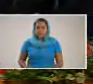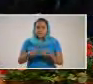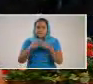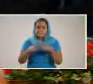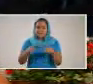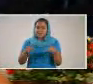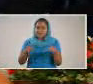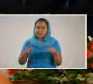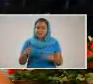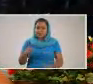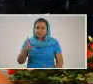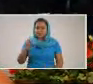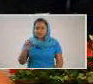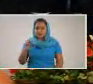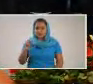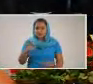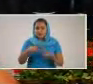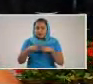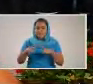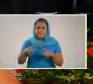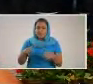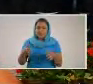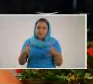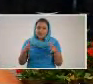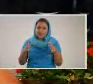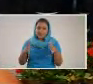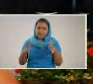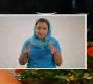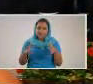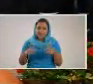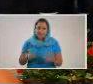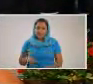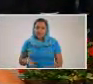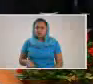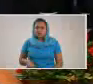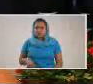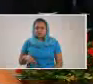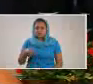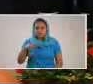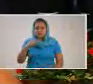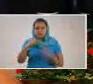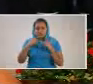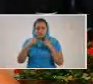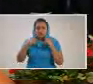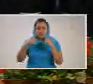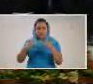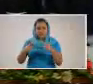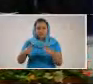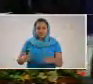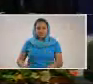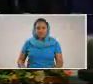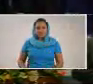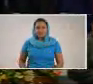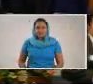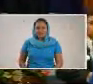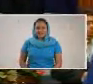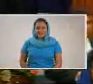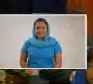Pero no por el miedo, sino porque lo que yo le estoy anunciando es la oportunidad que Dios